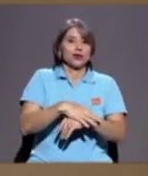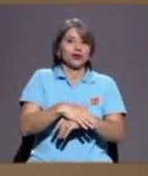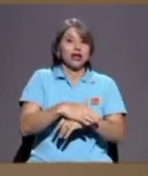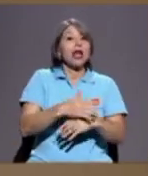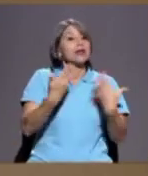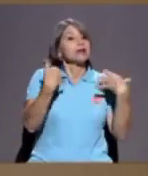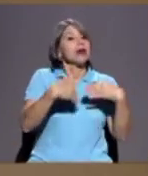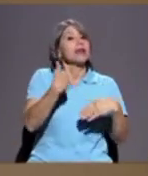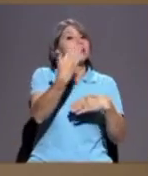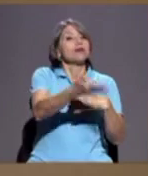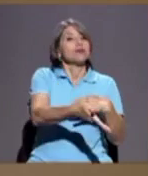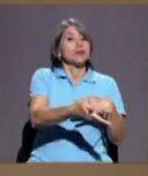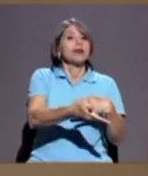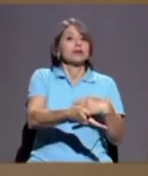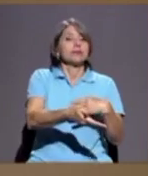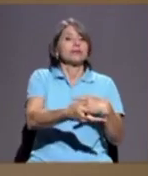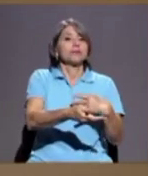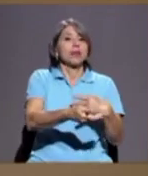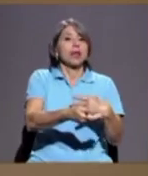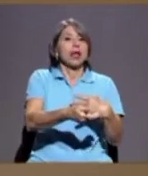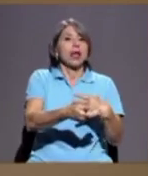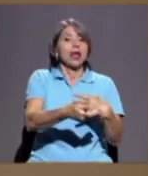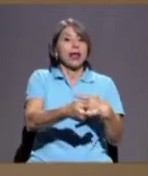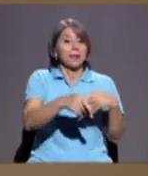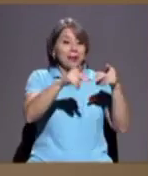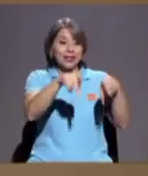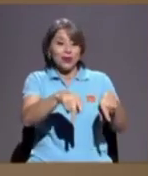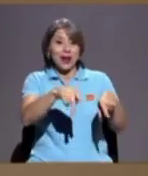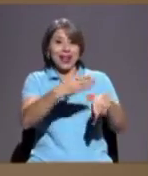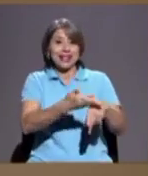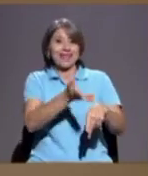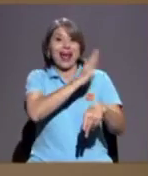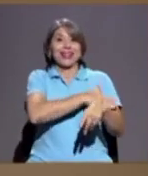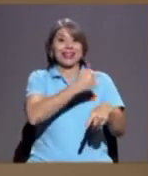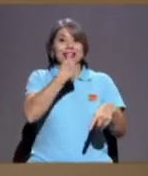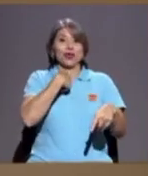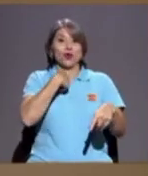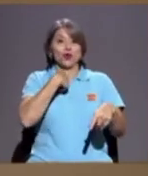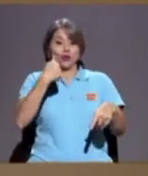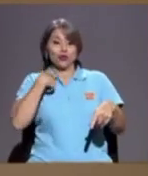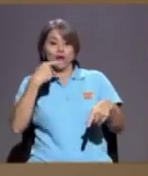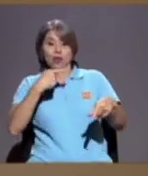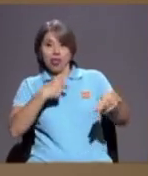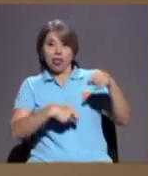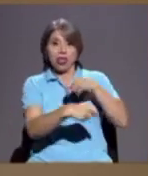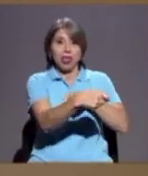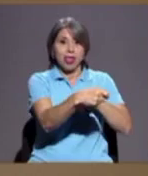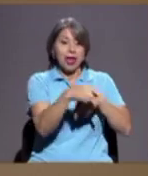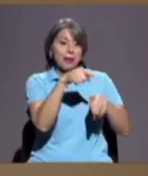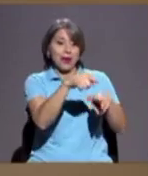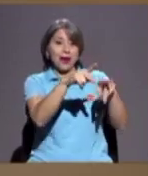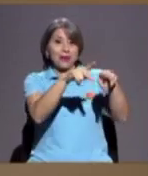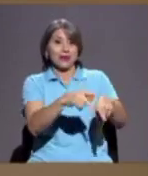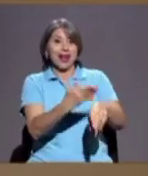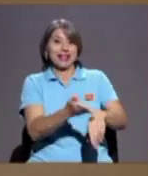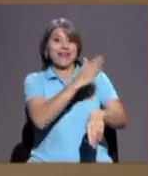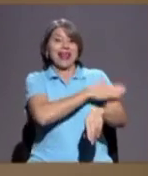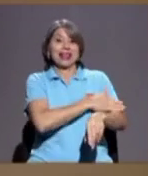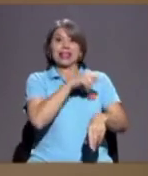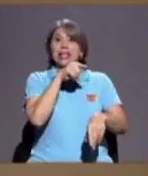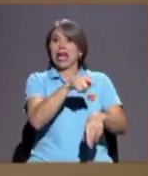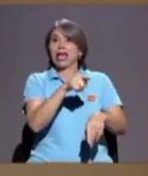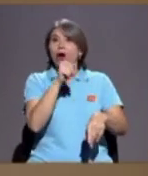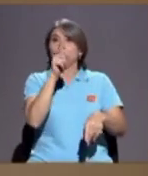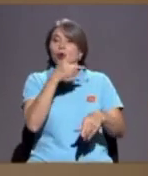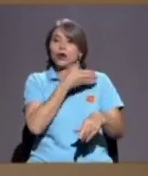ocupé antes que yo era un microeconomista muy destacado, posiblemente uno de los mejores microeconomistas